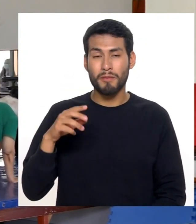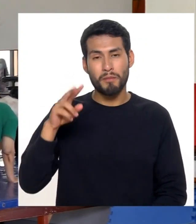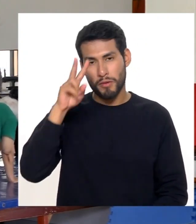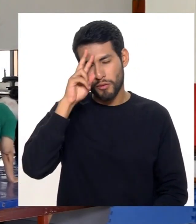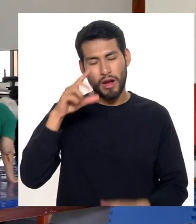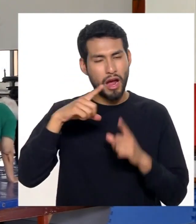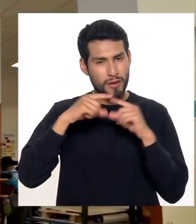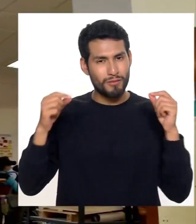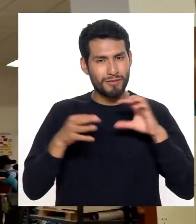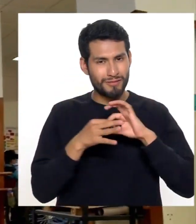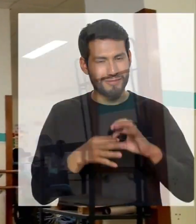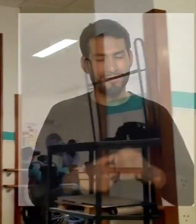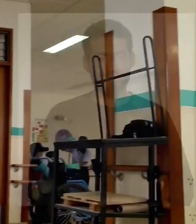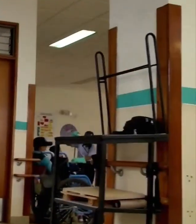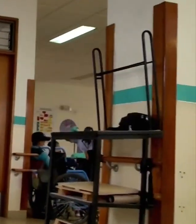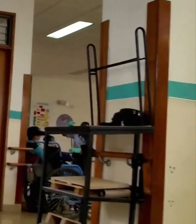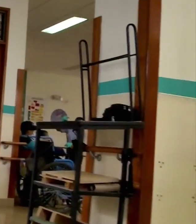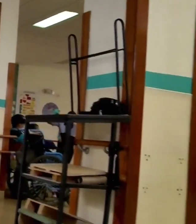Amistad Perú-Japón.